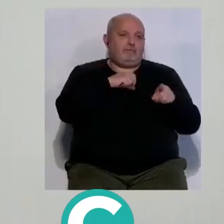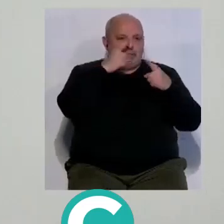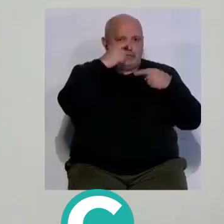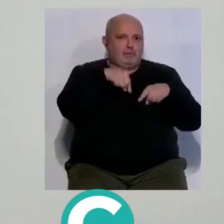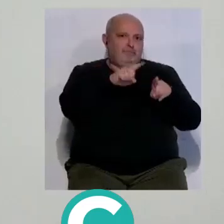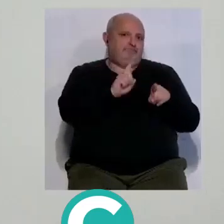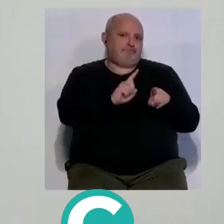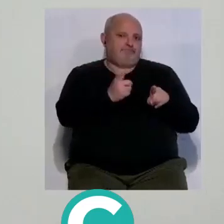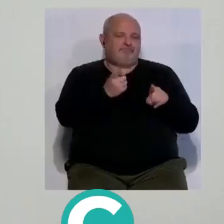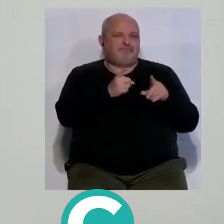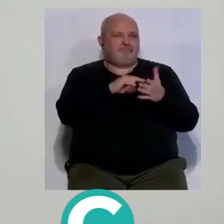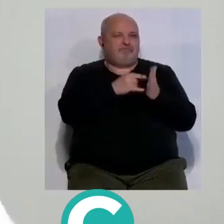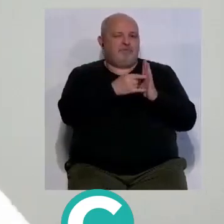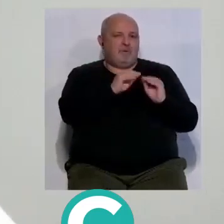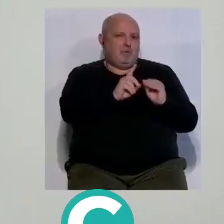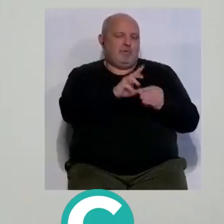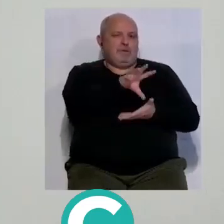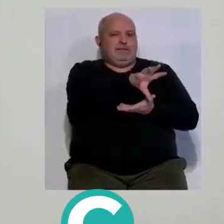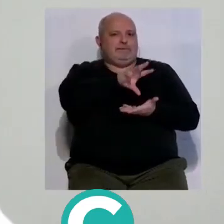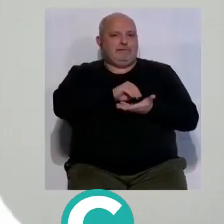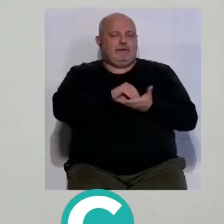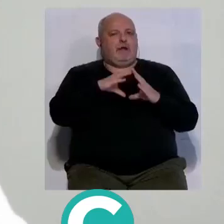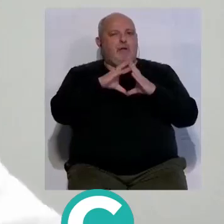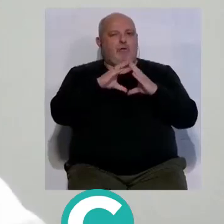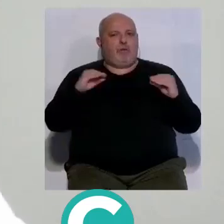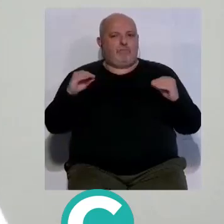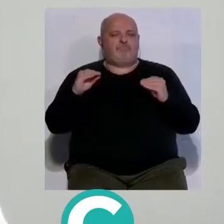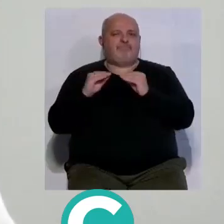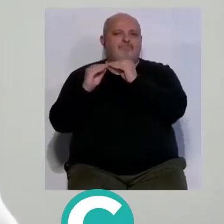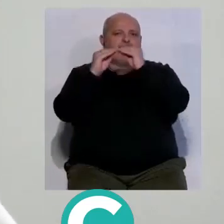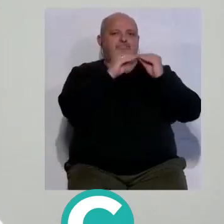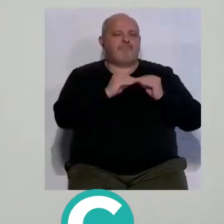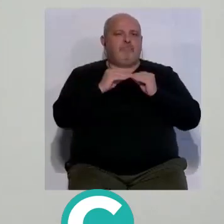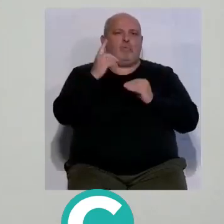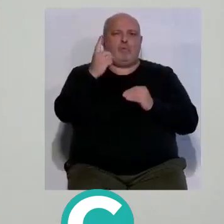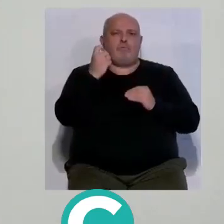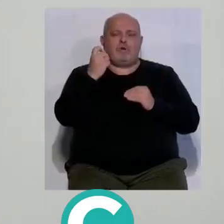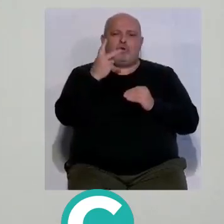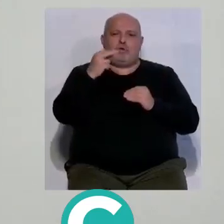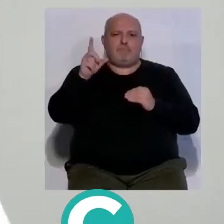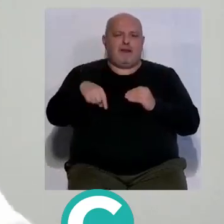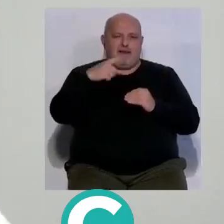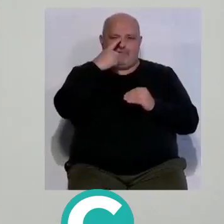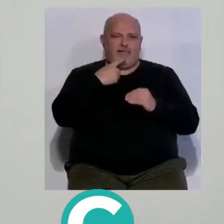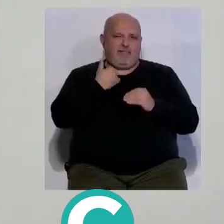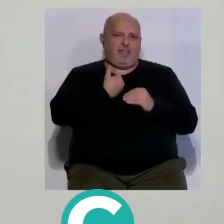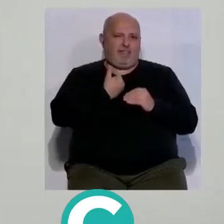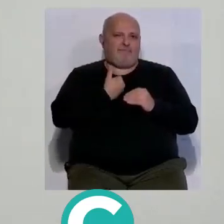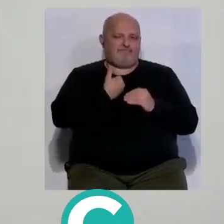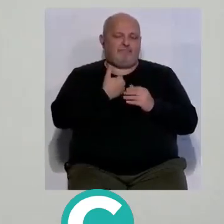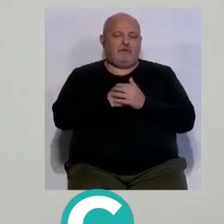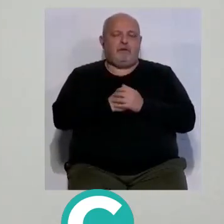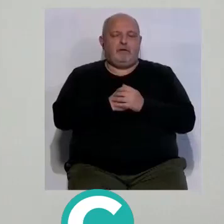pues desarrolle proyectos de investigación que hacerlo a nivel andaluz, donde pues contamos con 1.200.000 habitantes, ¿no? Y de esa red